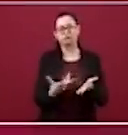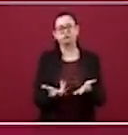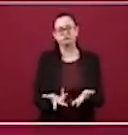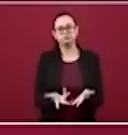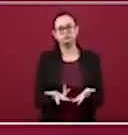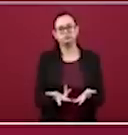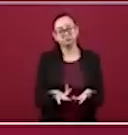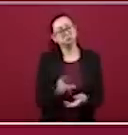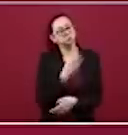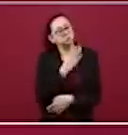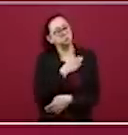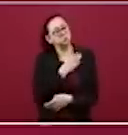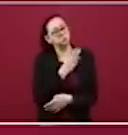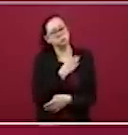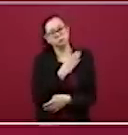y eso es muy bueno.